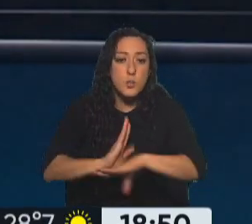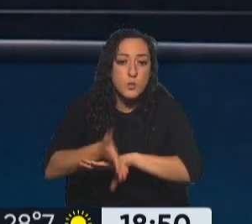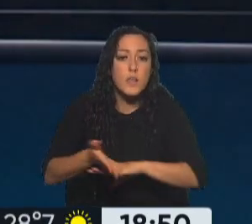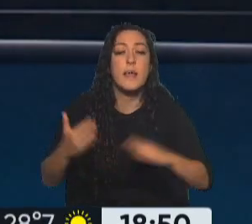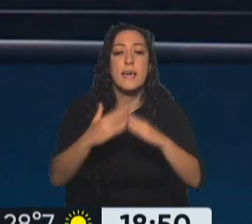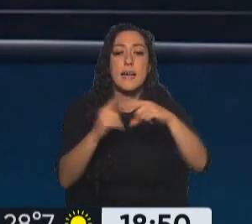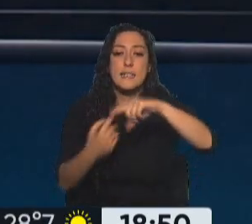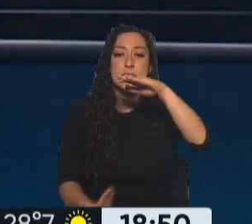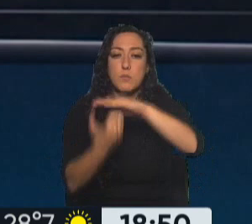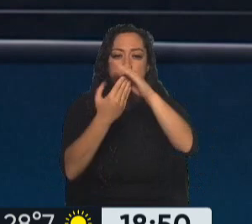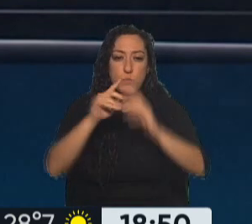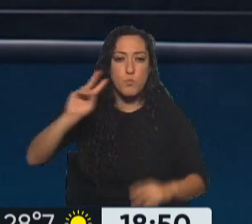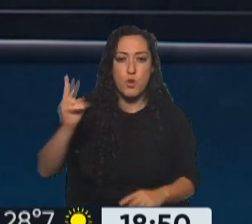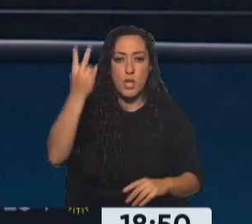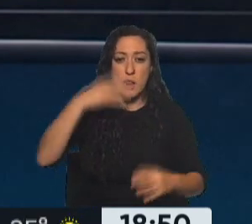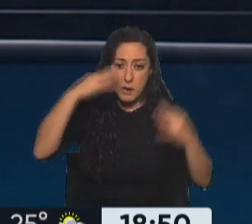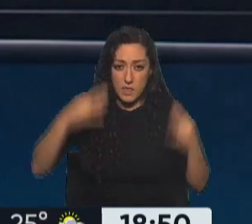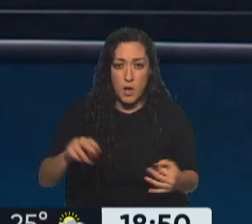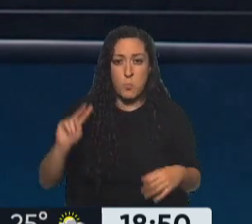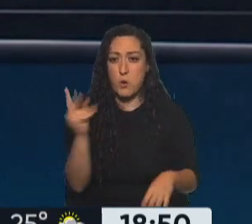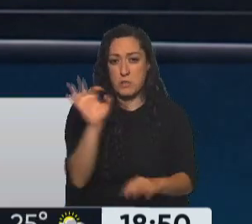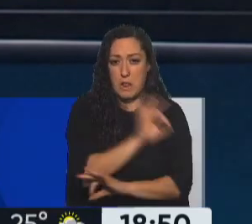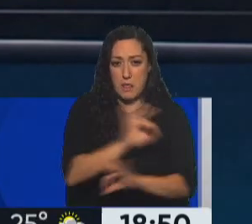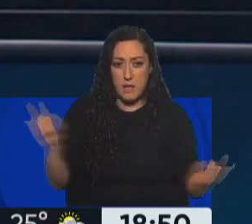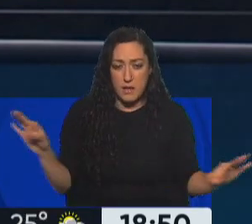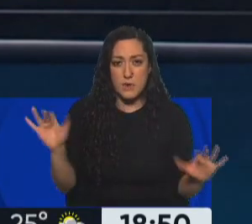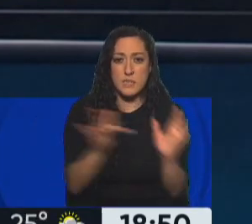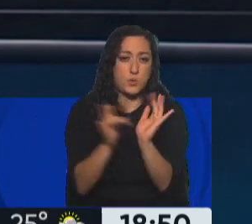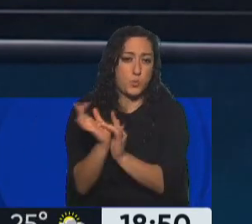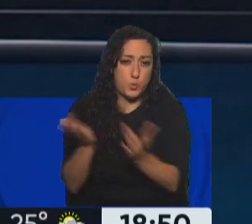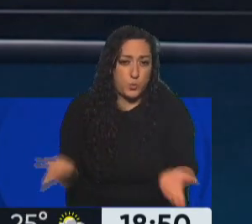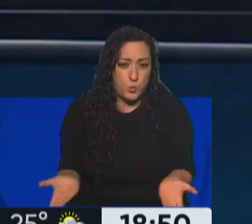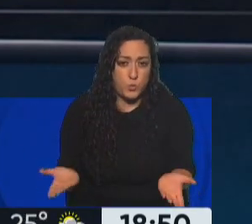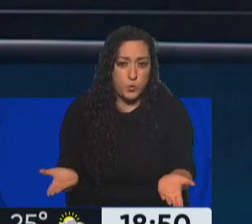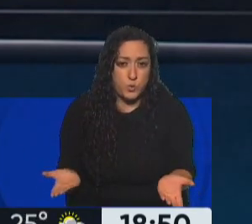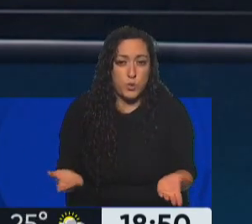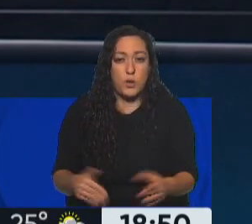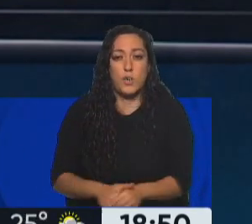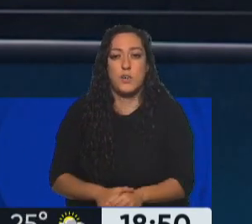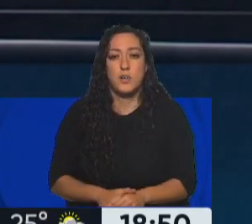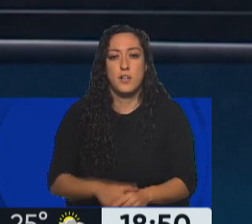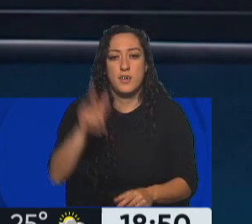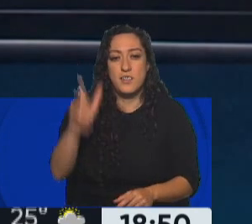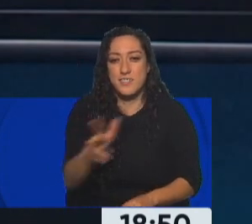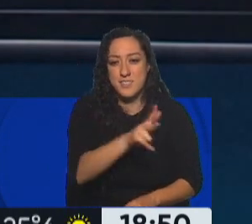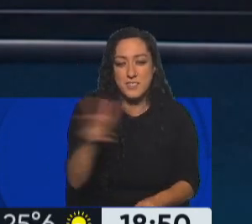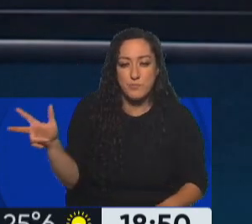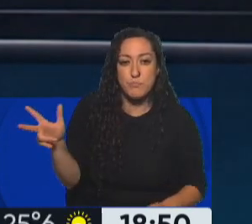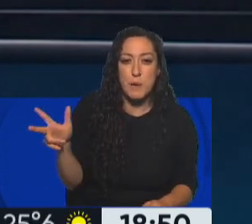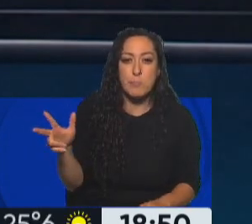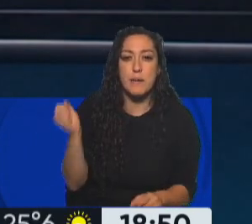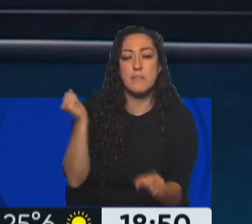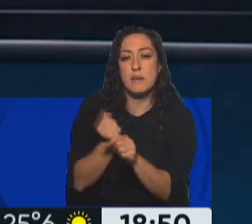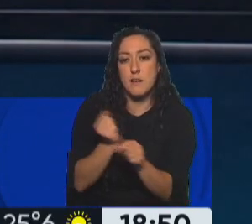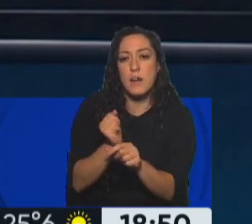feje. Az egyház feje nem halt meg, az egyház feje Jézus Krisztus. Az egyház látható fejének szokták nevezni a